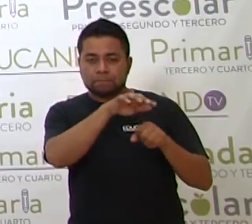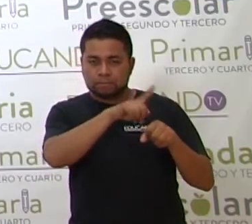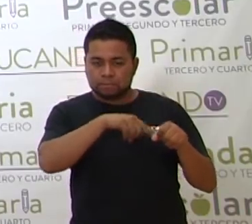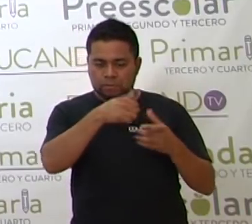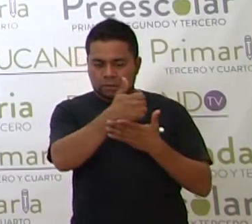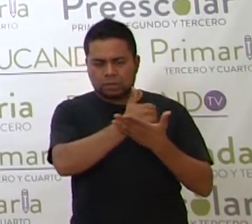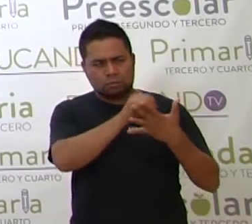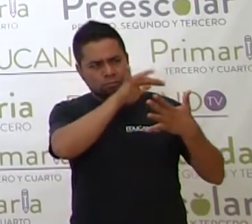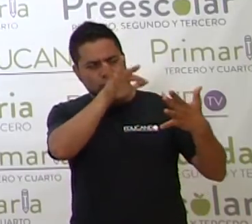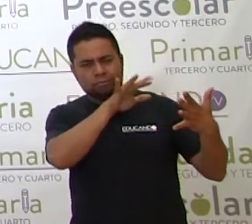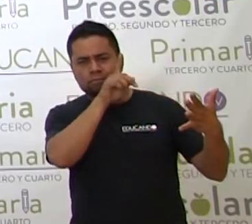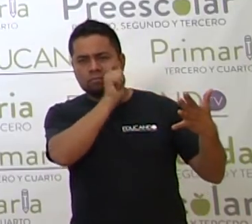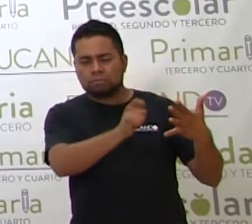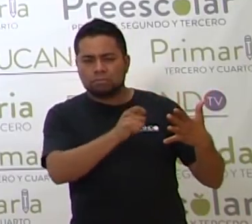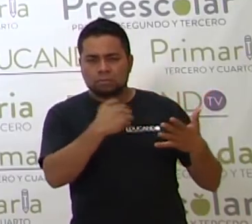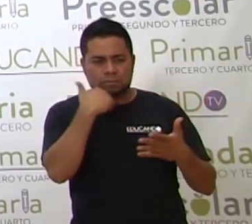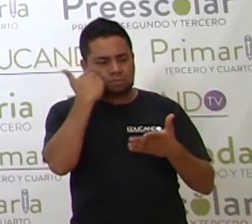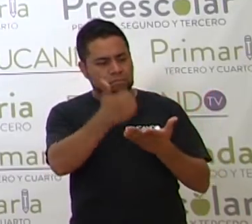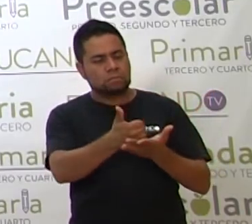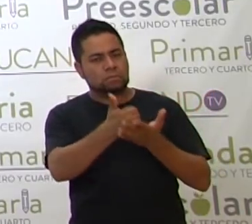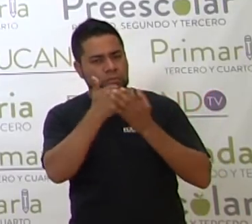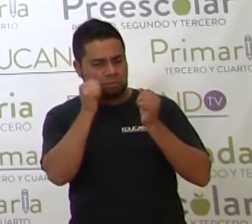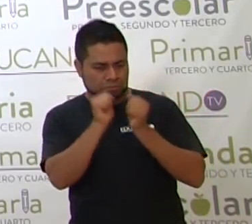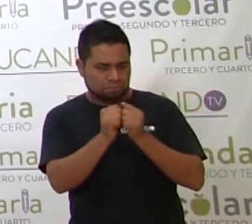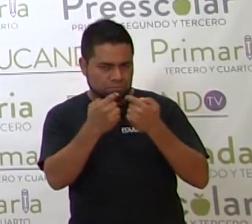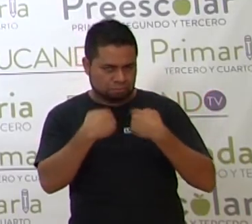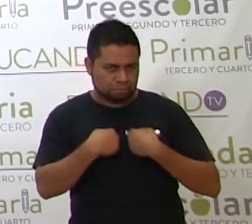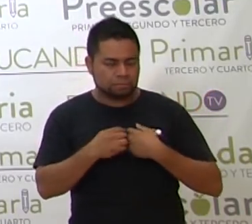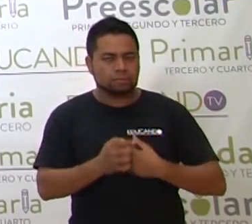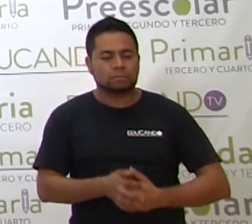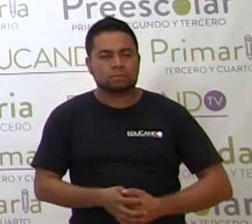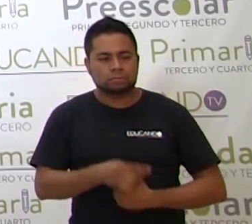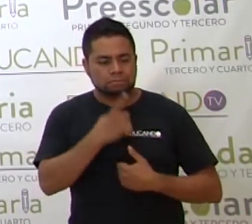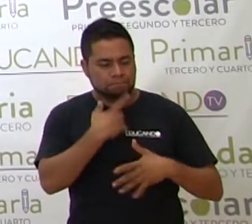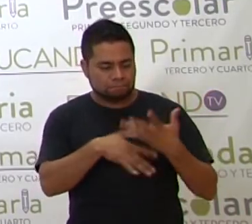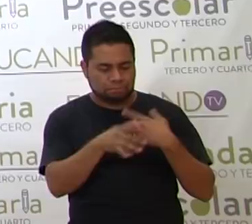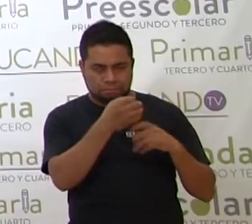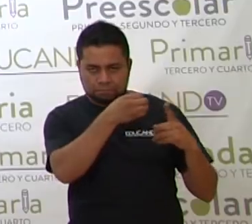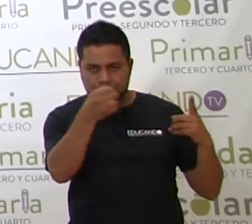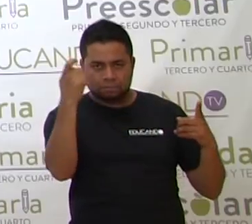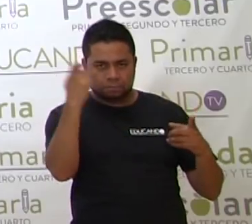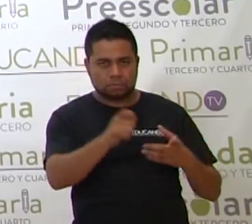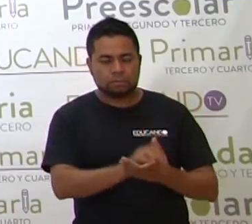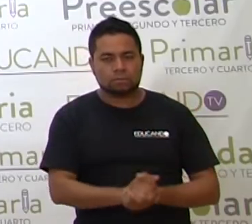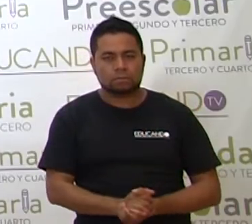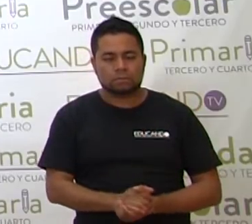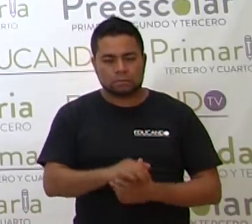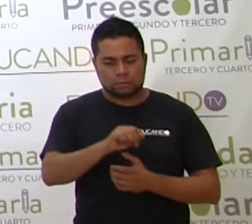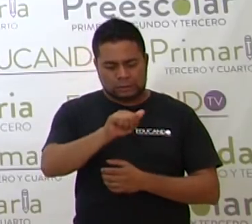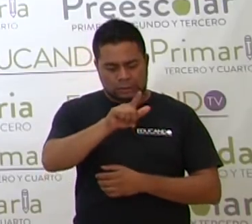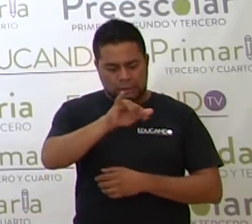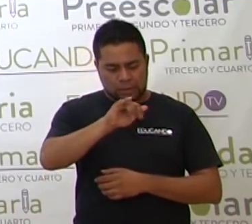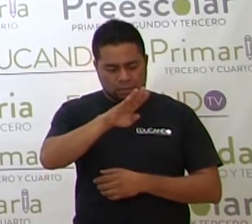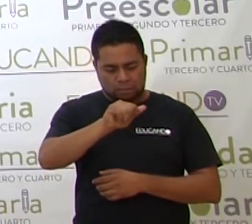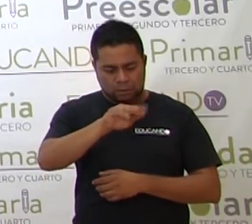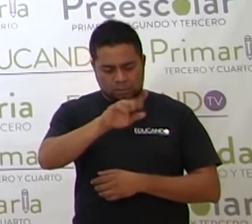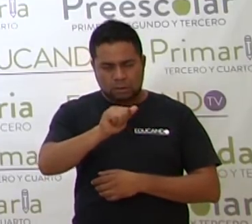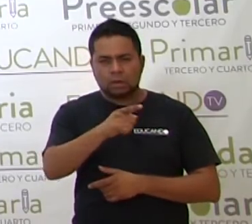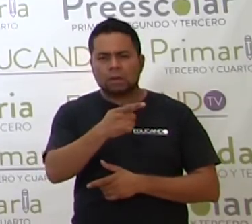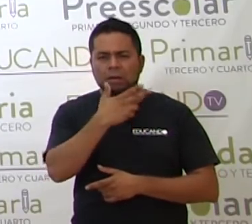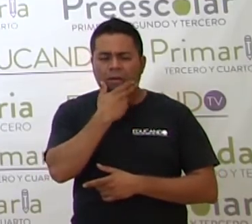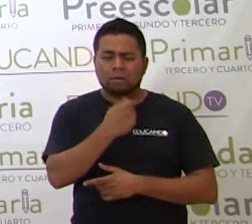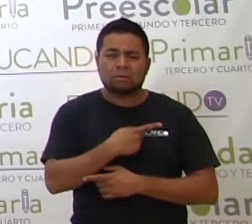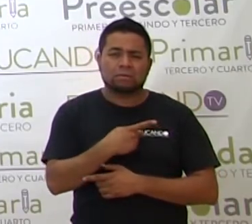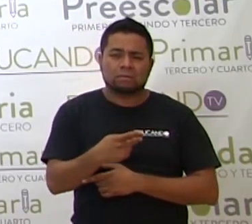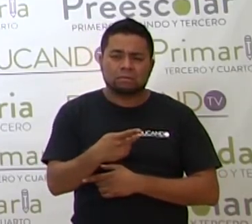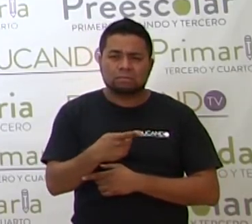azul y quiero que lo leas, por favor, junto conmigo. Dice así: Alí Baba era un pobre hombre que vivía